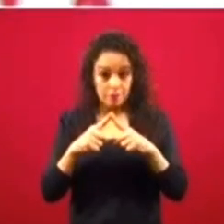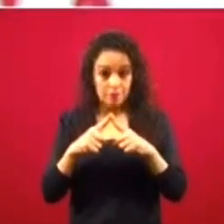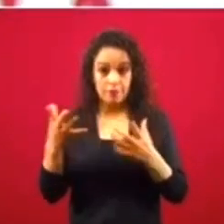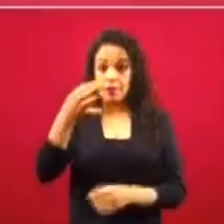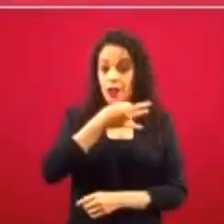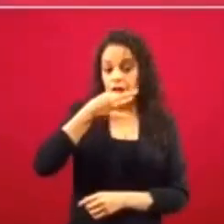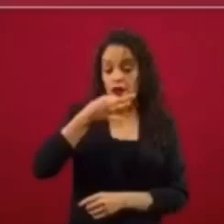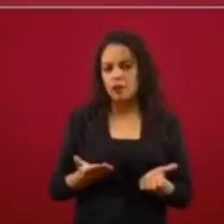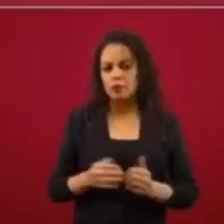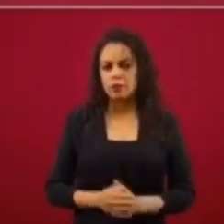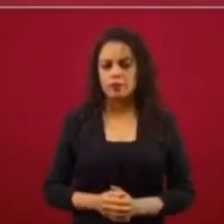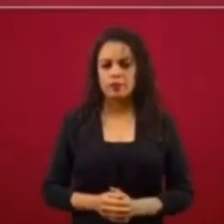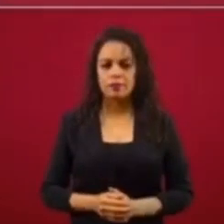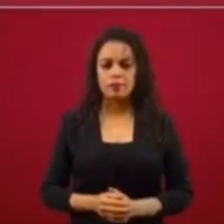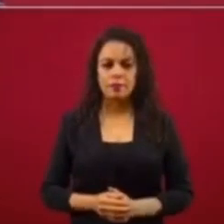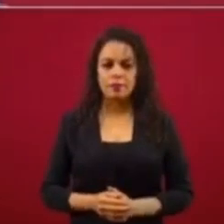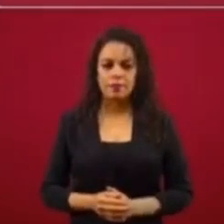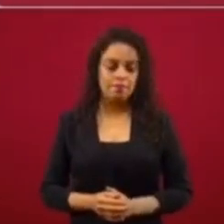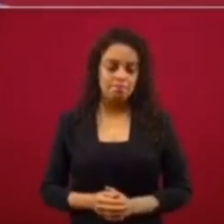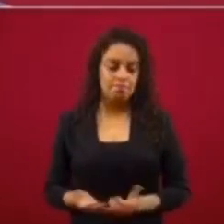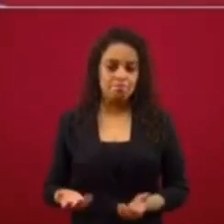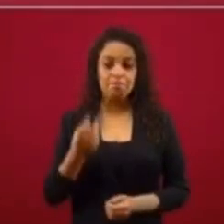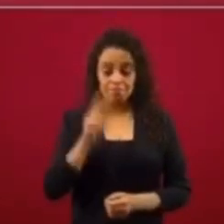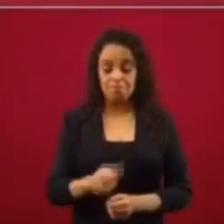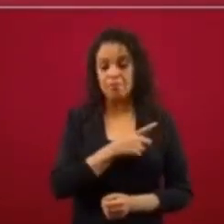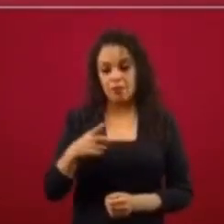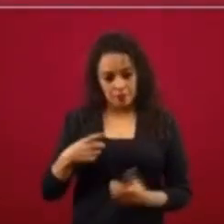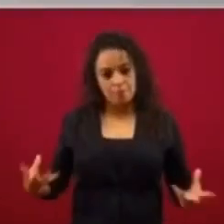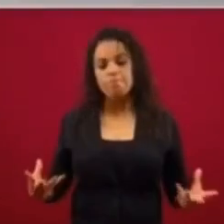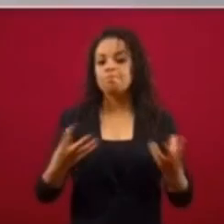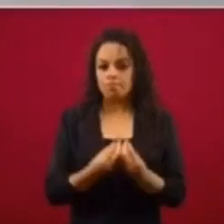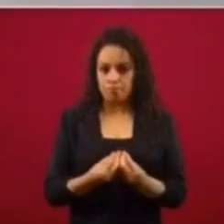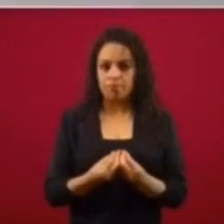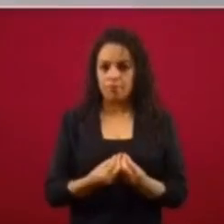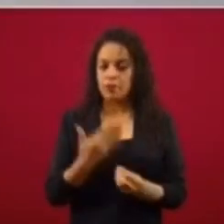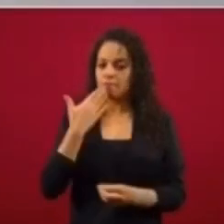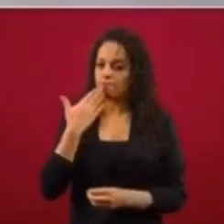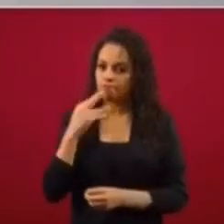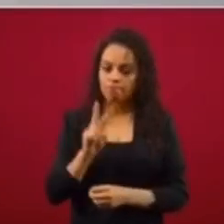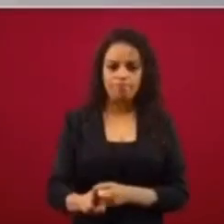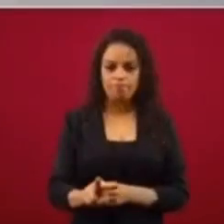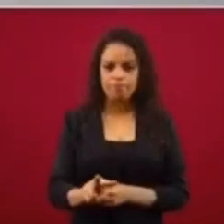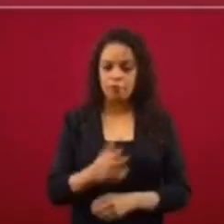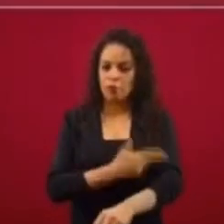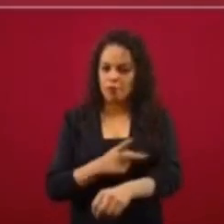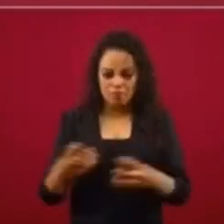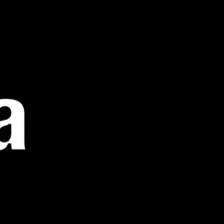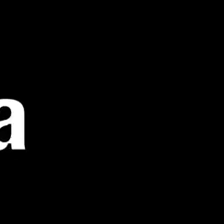prioridad de los mandamientos. Entonces, unidad. Verdadera, fraterna.